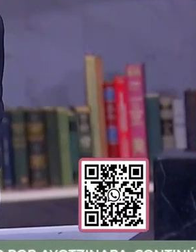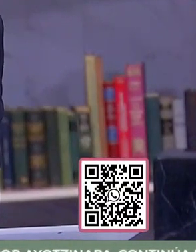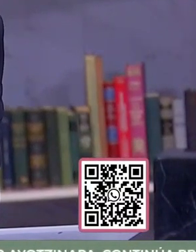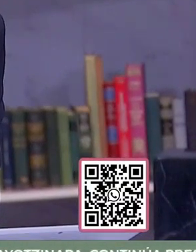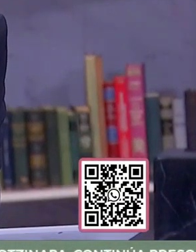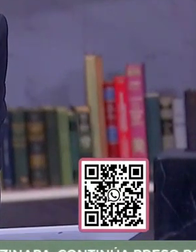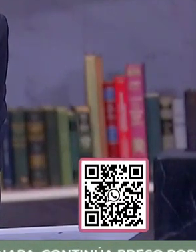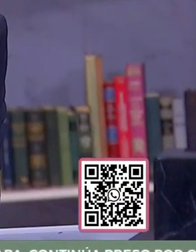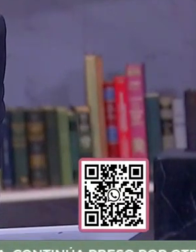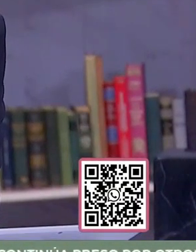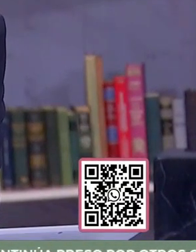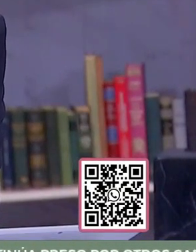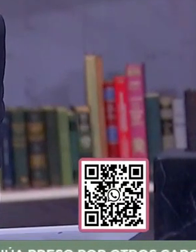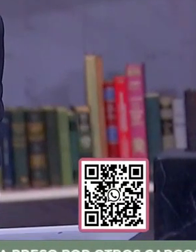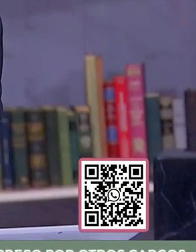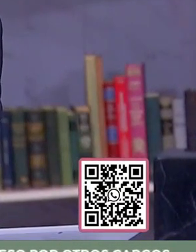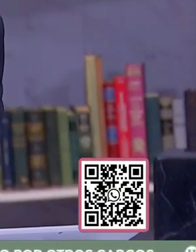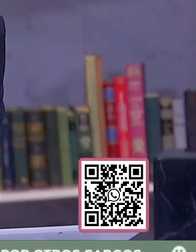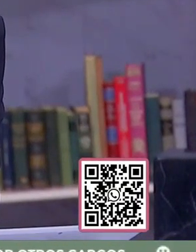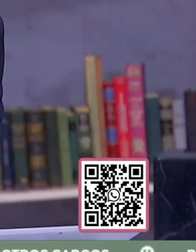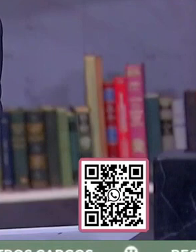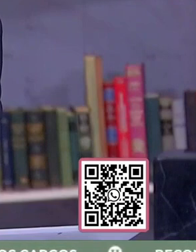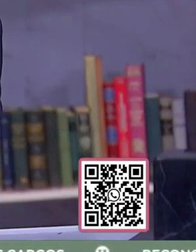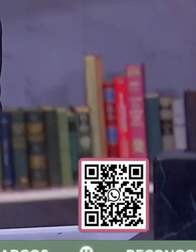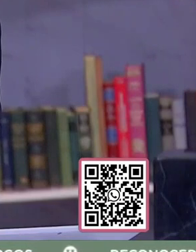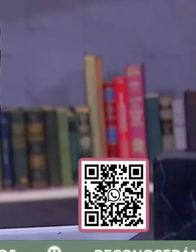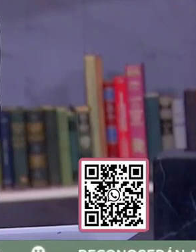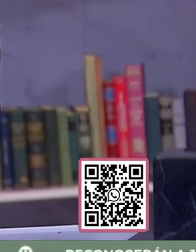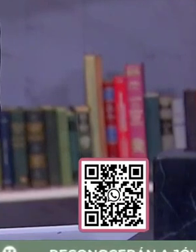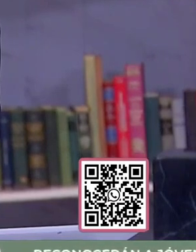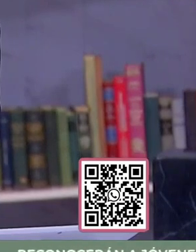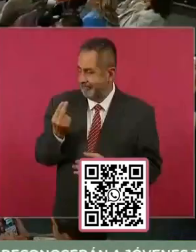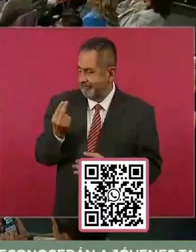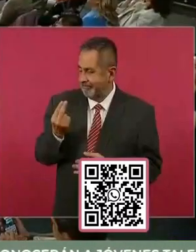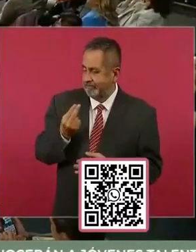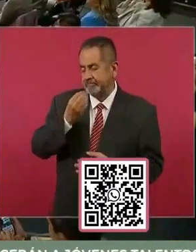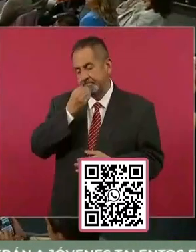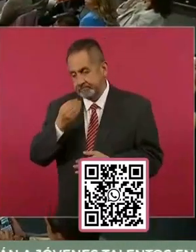arista muy compleja en la relación entre México y Estados Unidos.